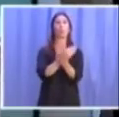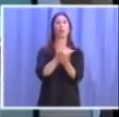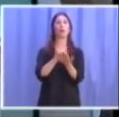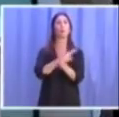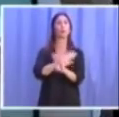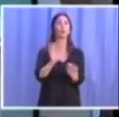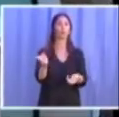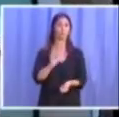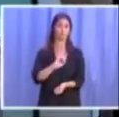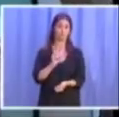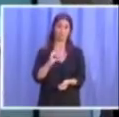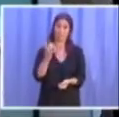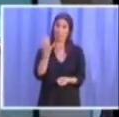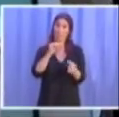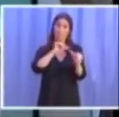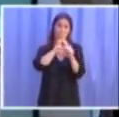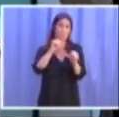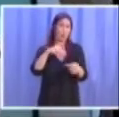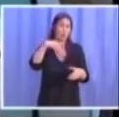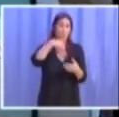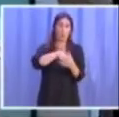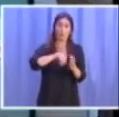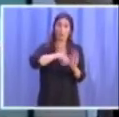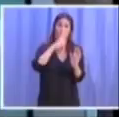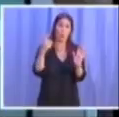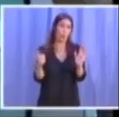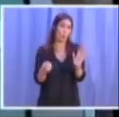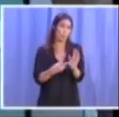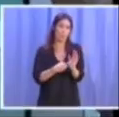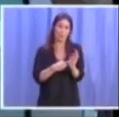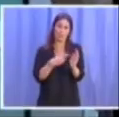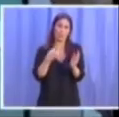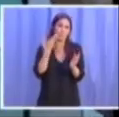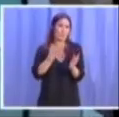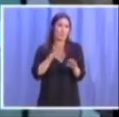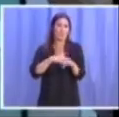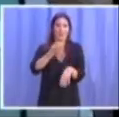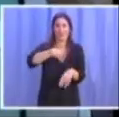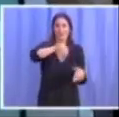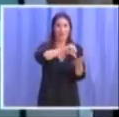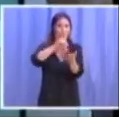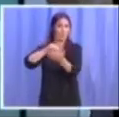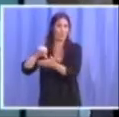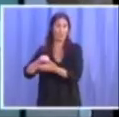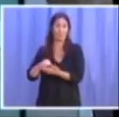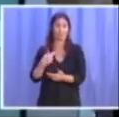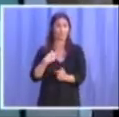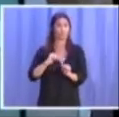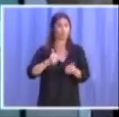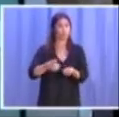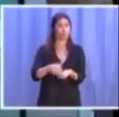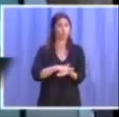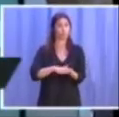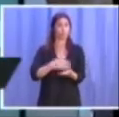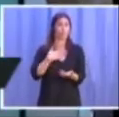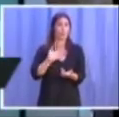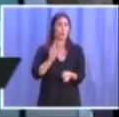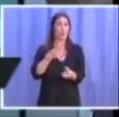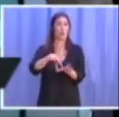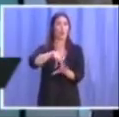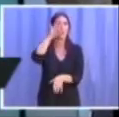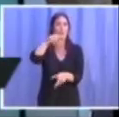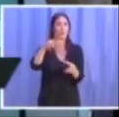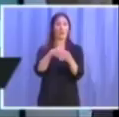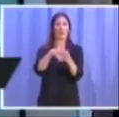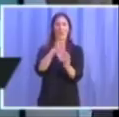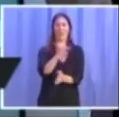tener un modelo que contemple todos los aspectos que son importantes para la vida de los ciudadanos. Por eso nosotros, partiendo de que tenemos una ciudad elegida, una ciudad que lo